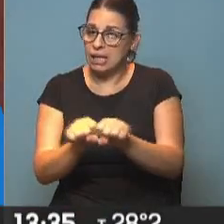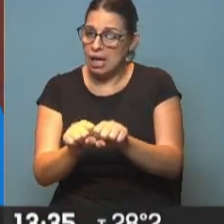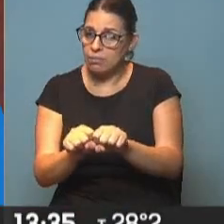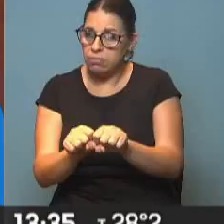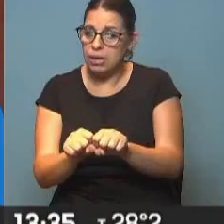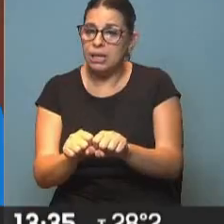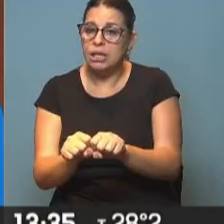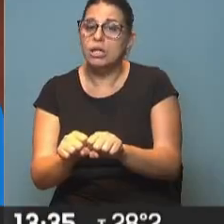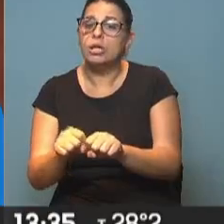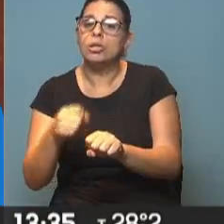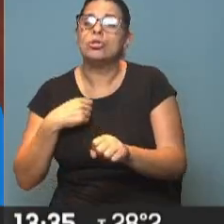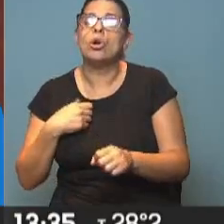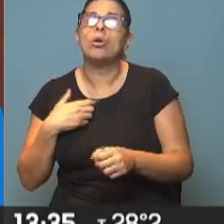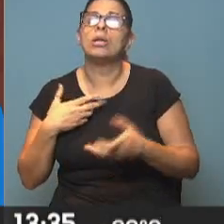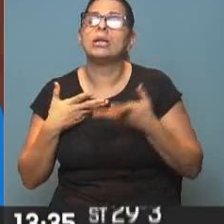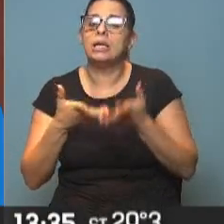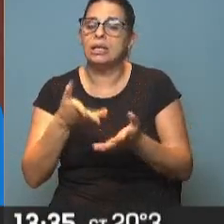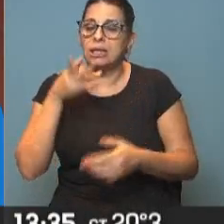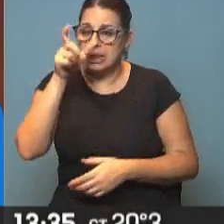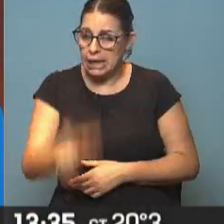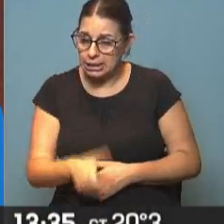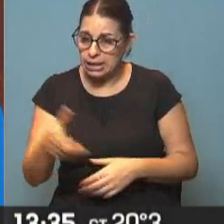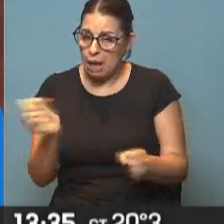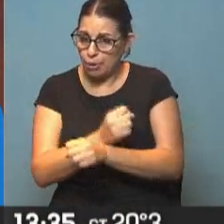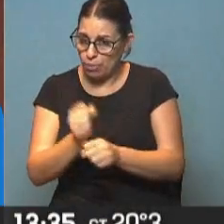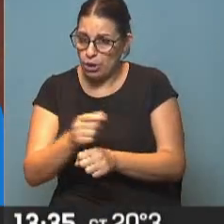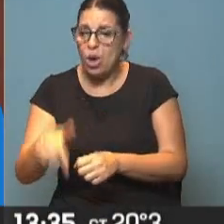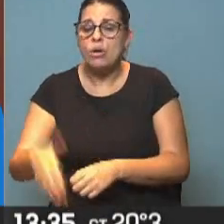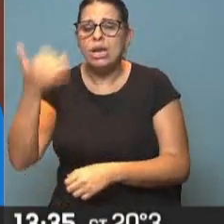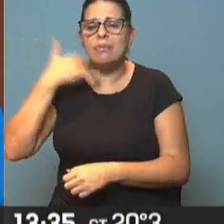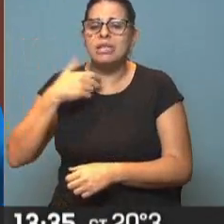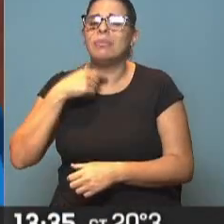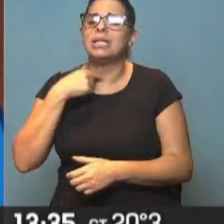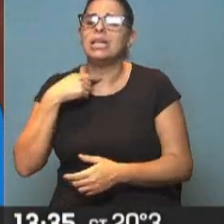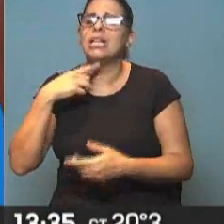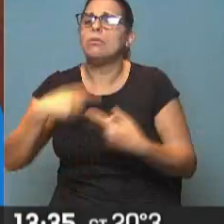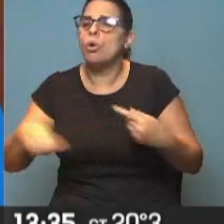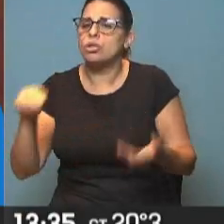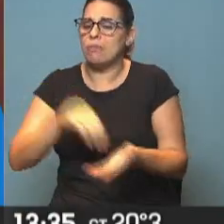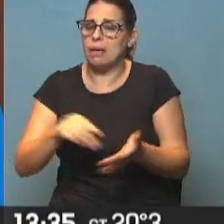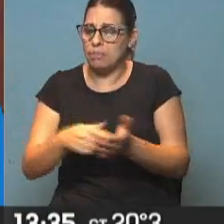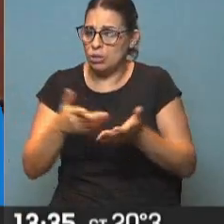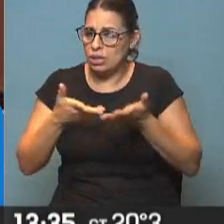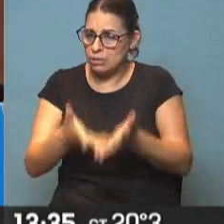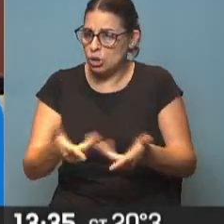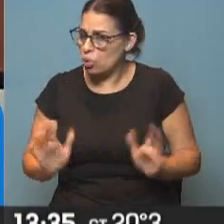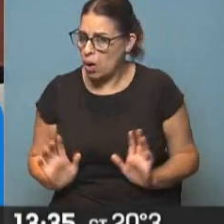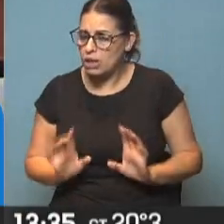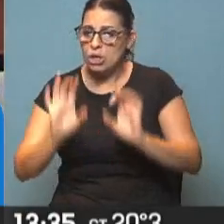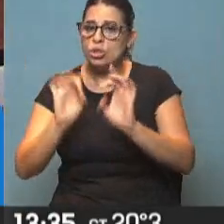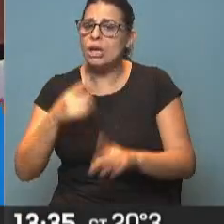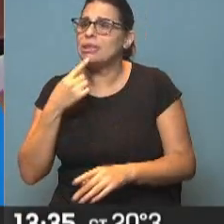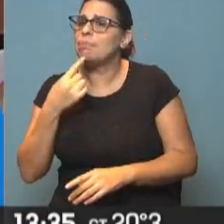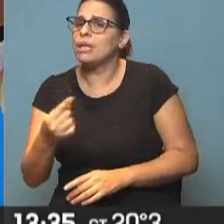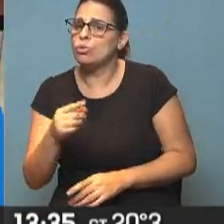cliente y cliente perdón y me llaman para ofrecerme que agrande el combo pero yo no tengo instalado el servicio sólo hice una